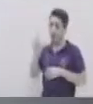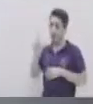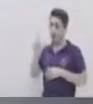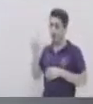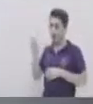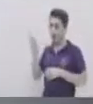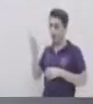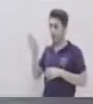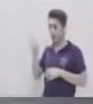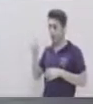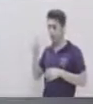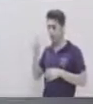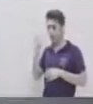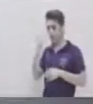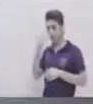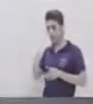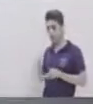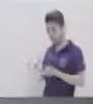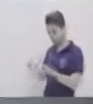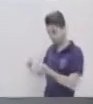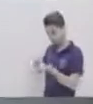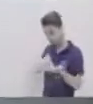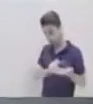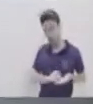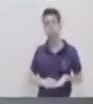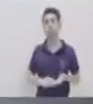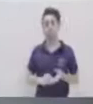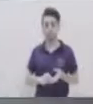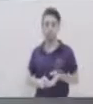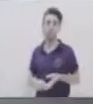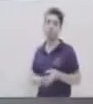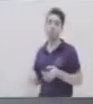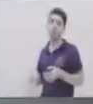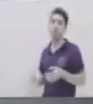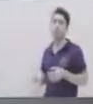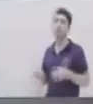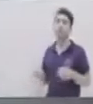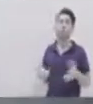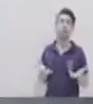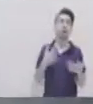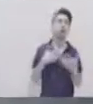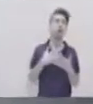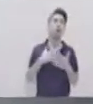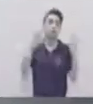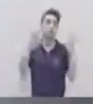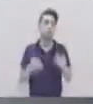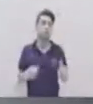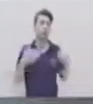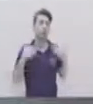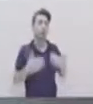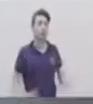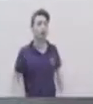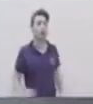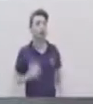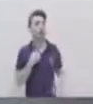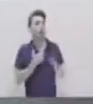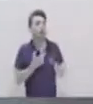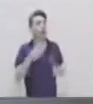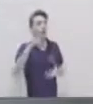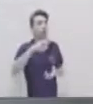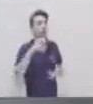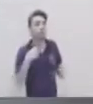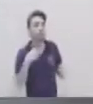y no se nos dificulte la interacción con los demás. Claro, y es que por naturaleza, pues el ser humano tiende a socializar,